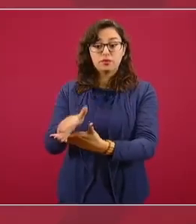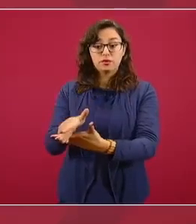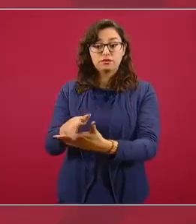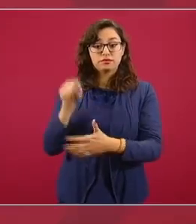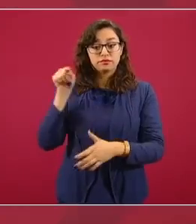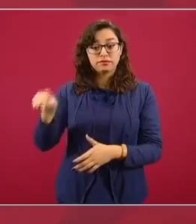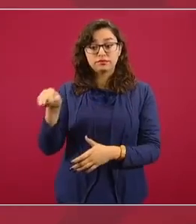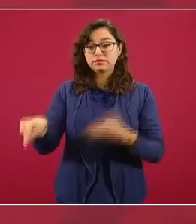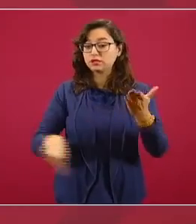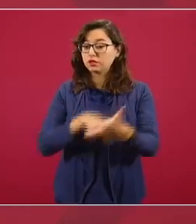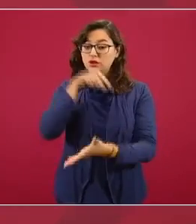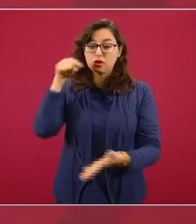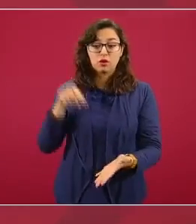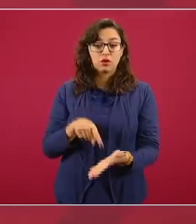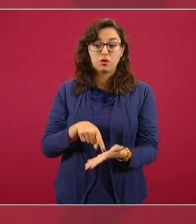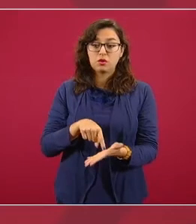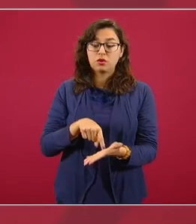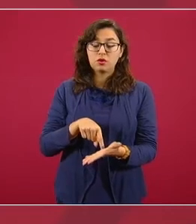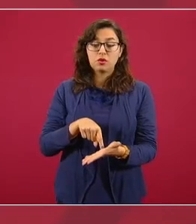lugar,